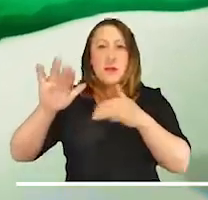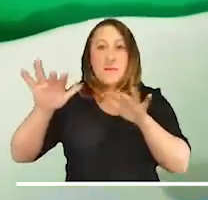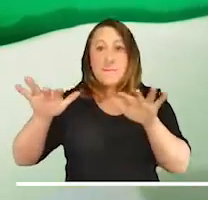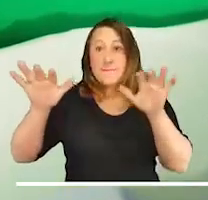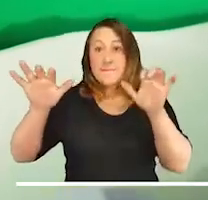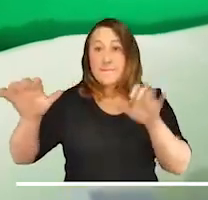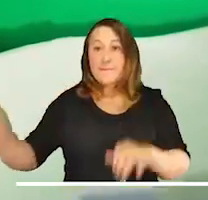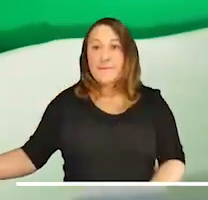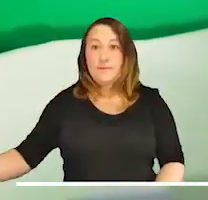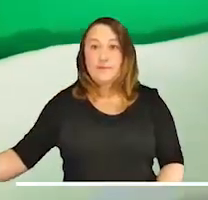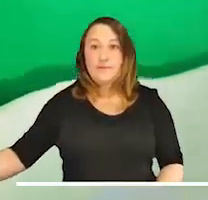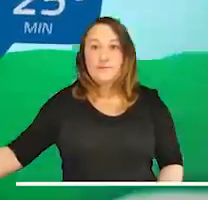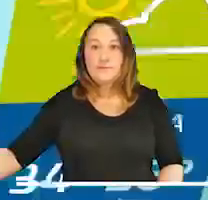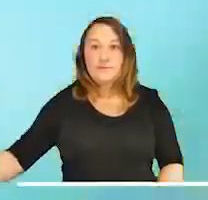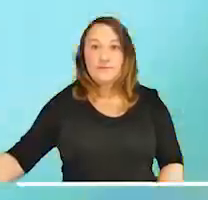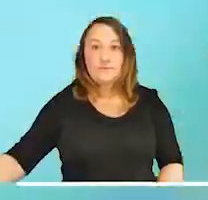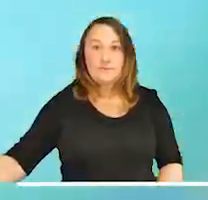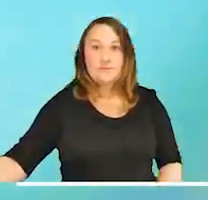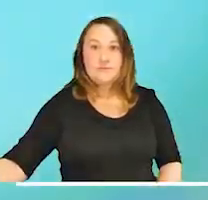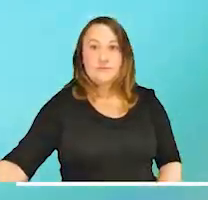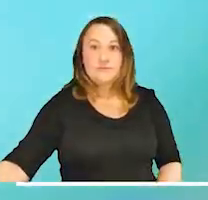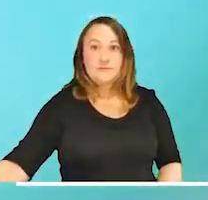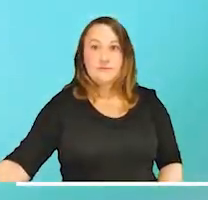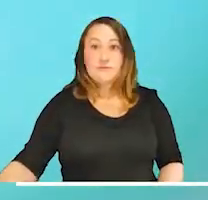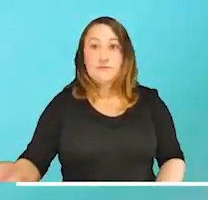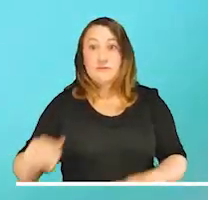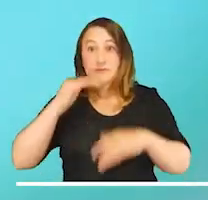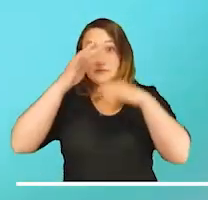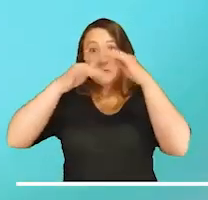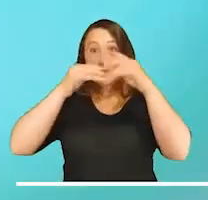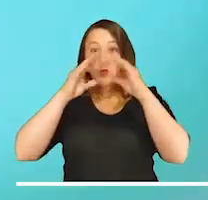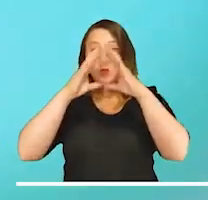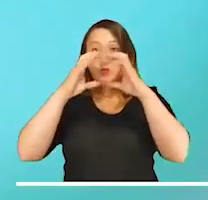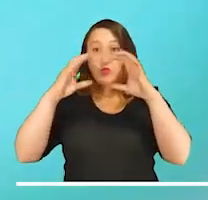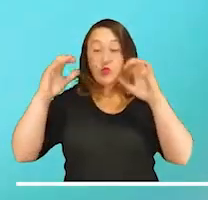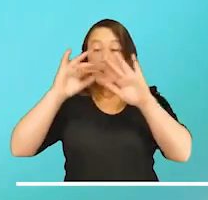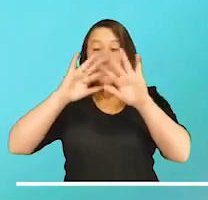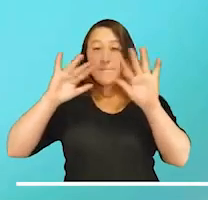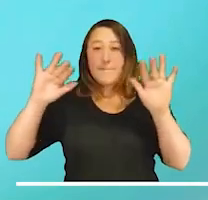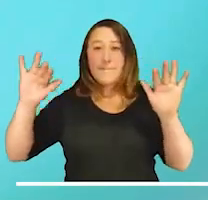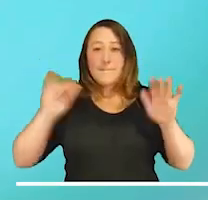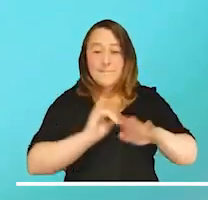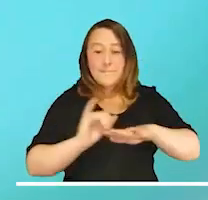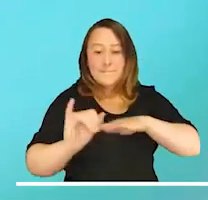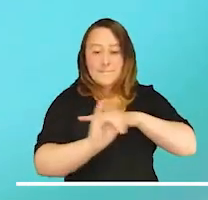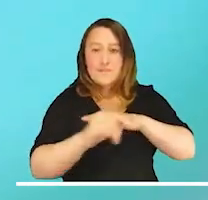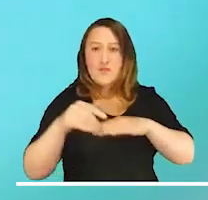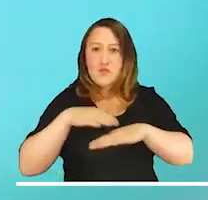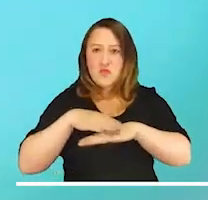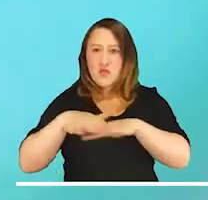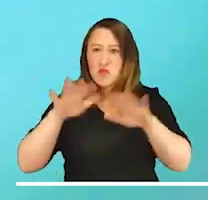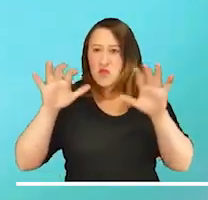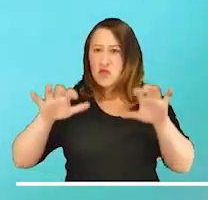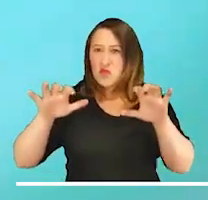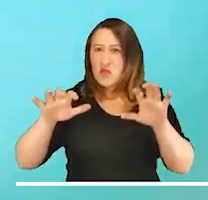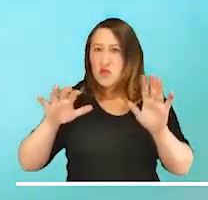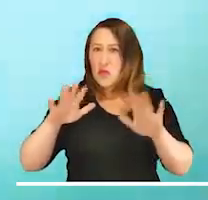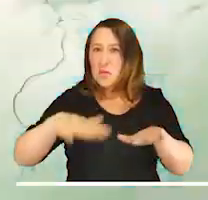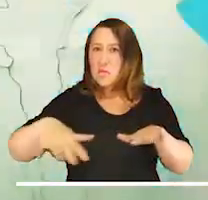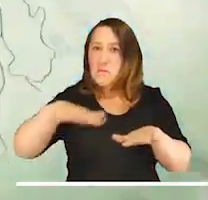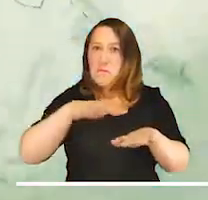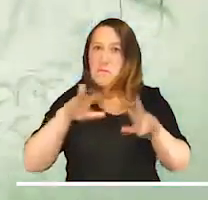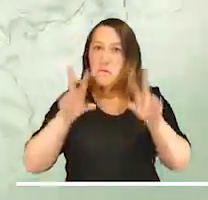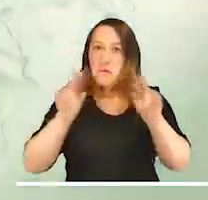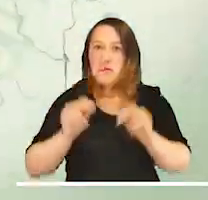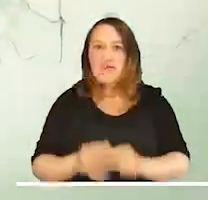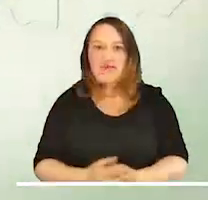mayormente seca. Un cielo con tendencia a la apertura se estima en las islas, por lo que no se proyectan precipitaciones importantes